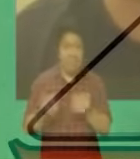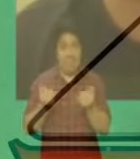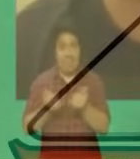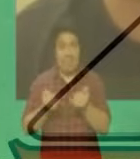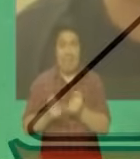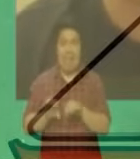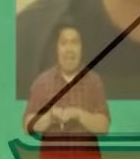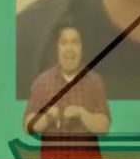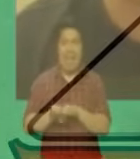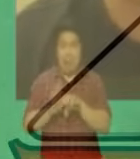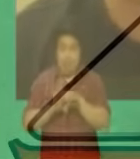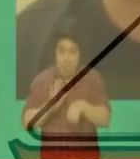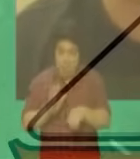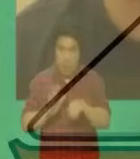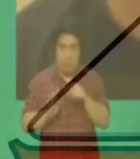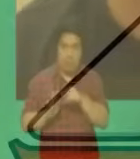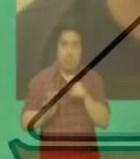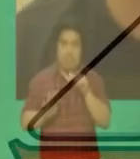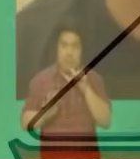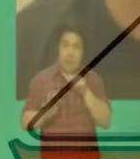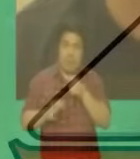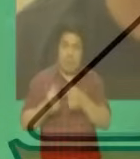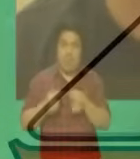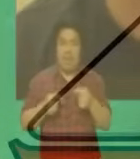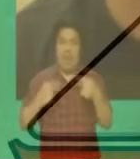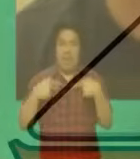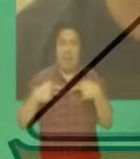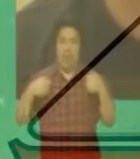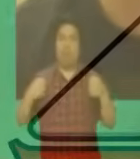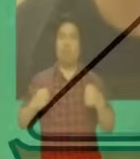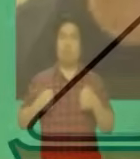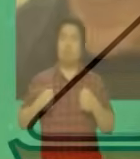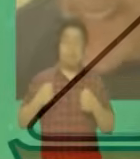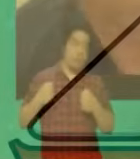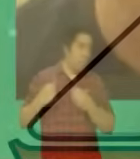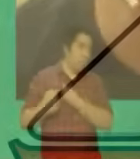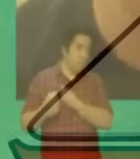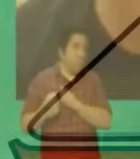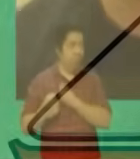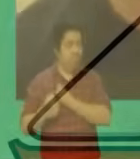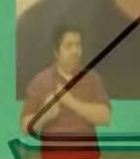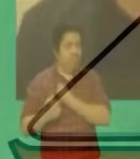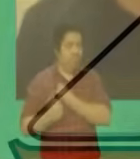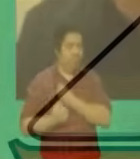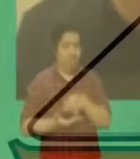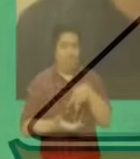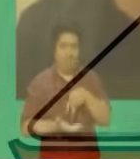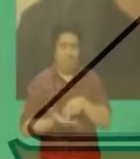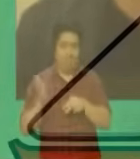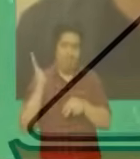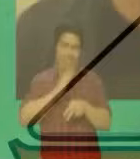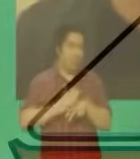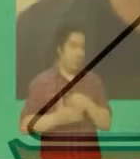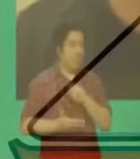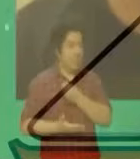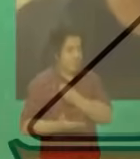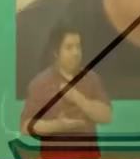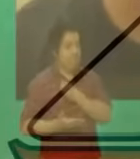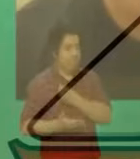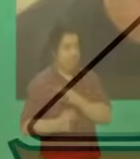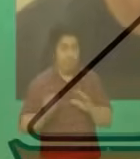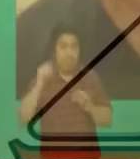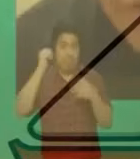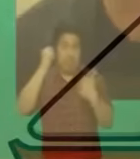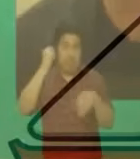además el hecho, por ejemplo, yo, y ahí le aplaudimos también a los cadeneros, cómo aguantan estoicamente hasta una cachetada.